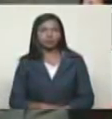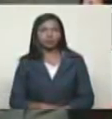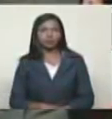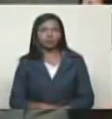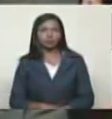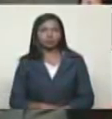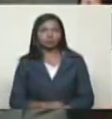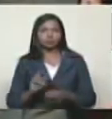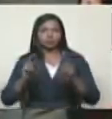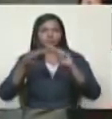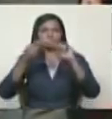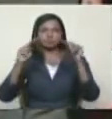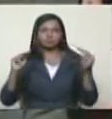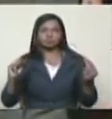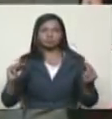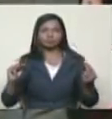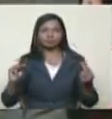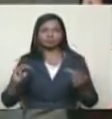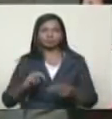La paz